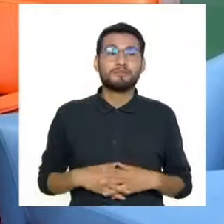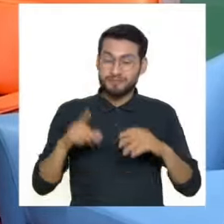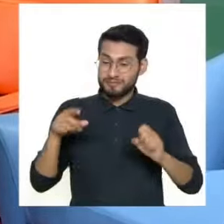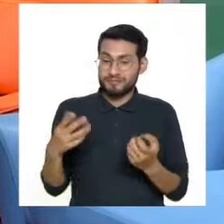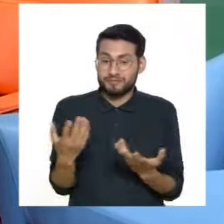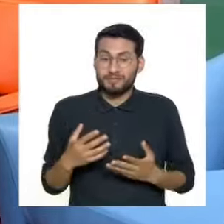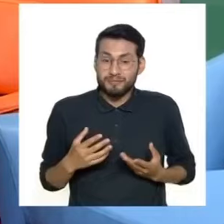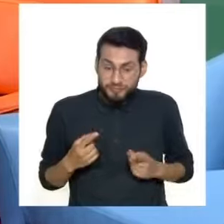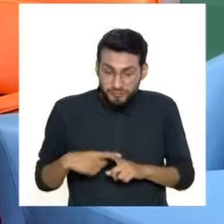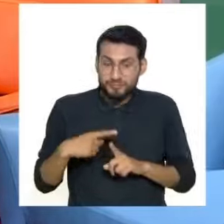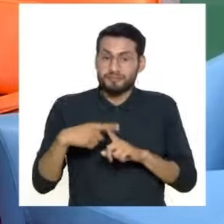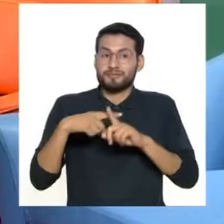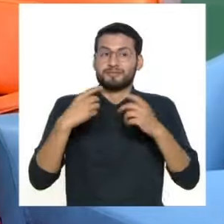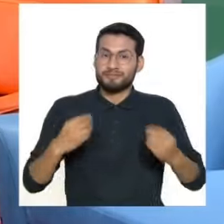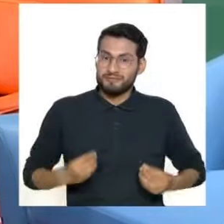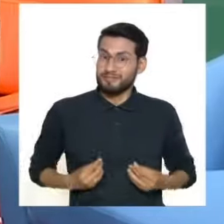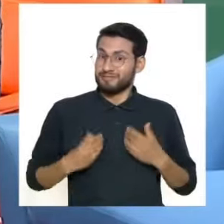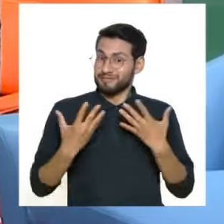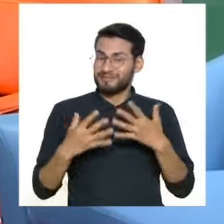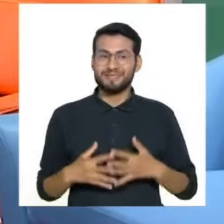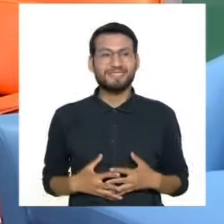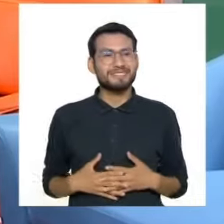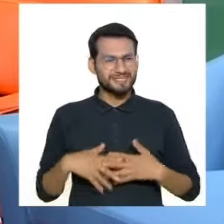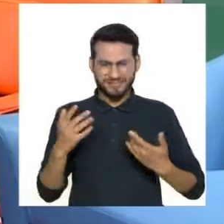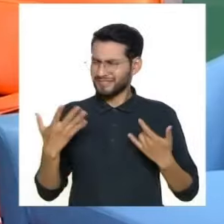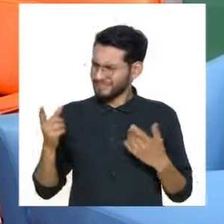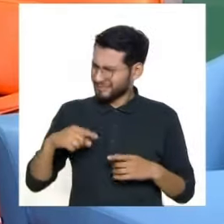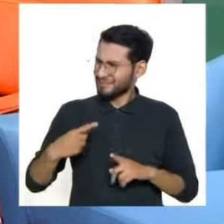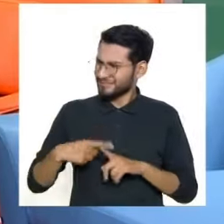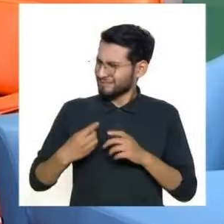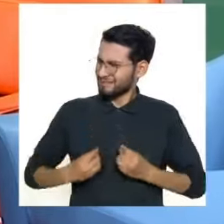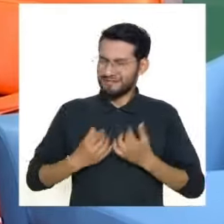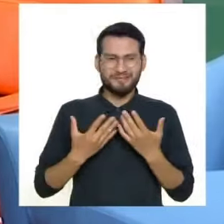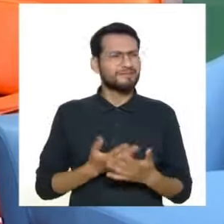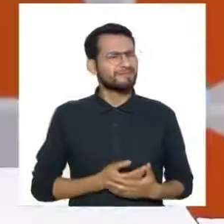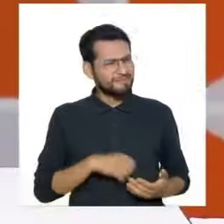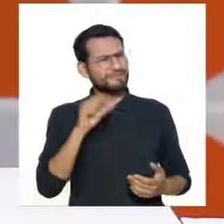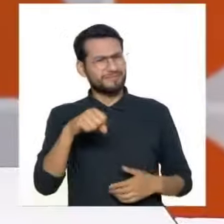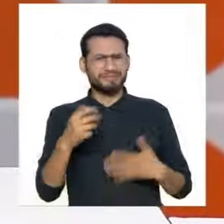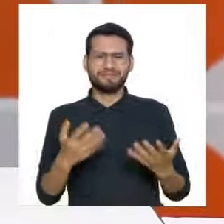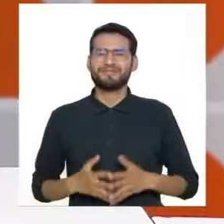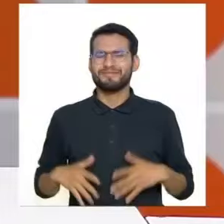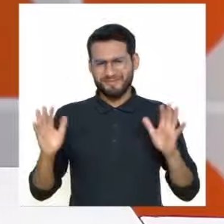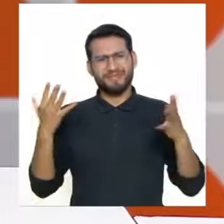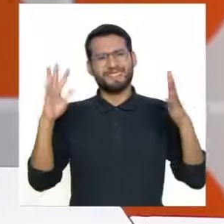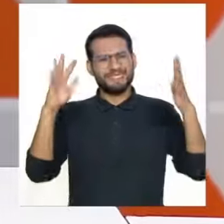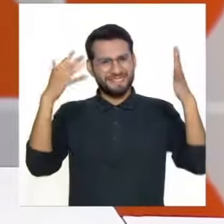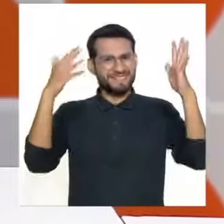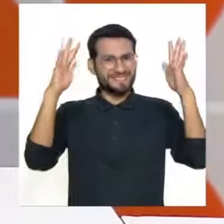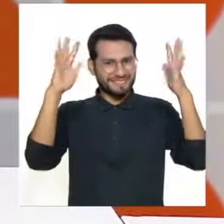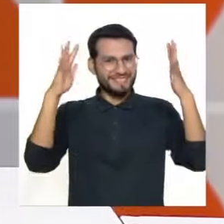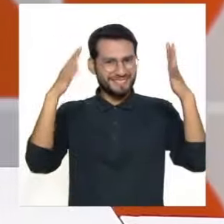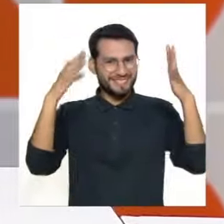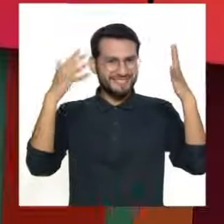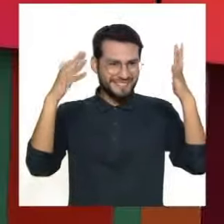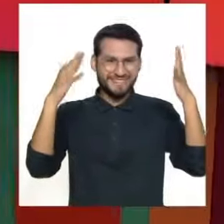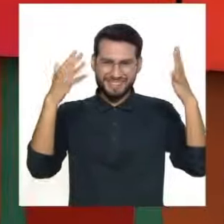inyectan de positivismo de buena energía la moral Pues claro pues Nicolás Así que un aplauso para nuestra